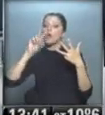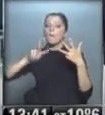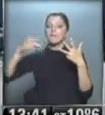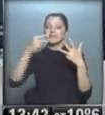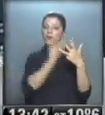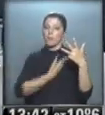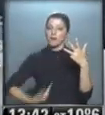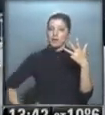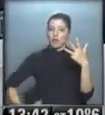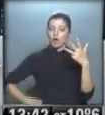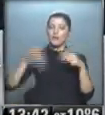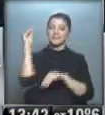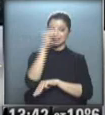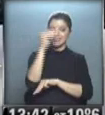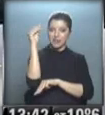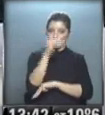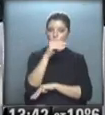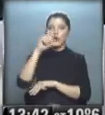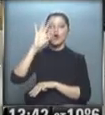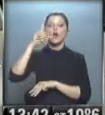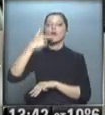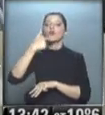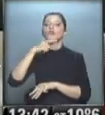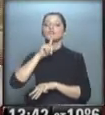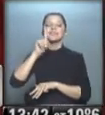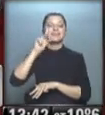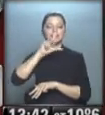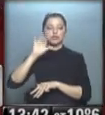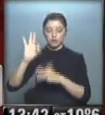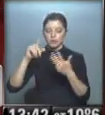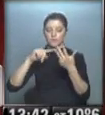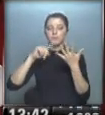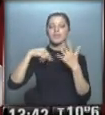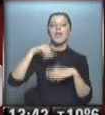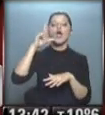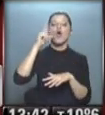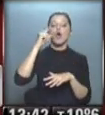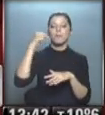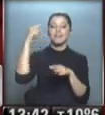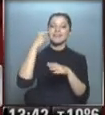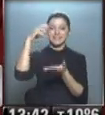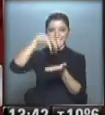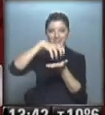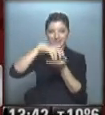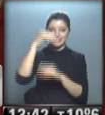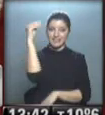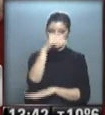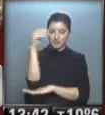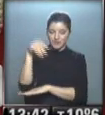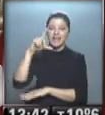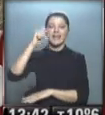de la provincia de Santa Cruz Fernando cotillo el señor intendente municipal de r